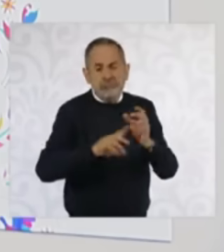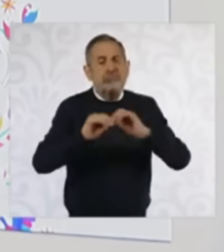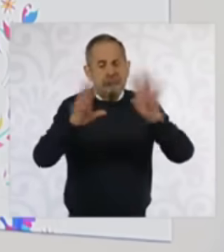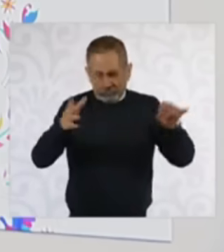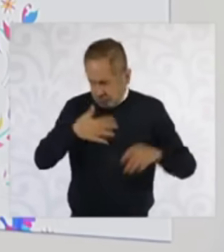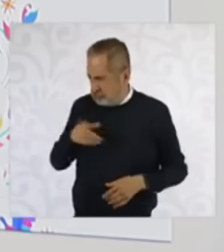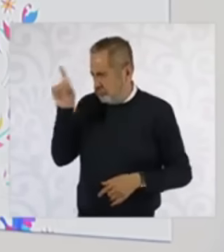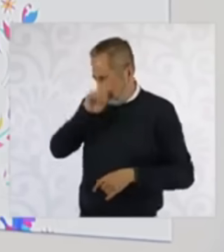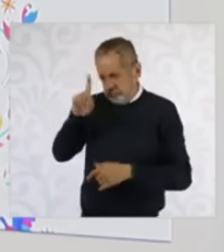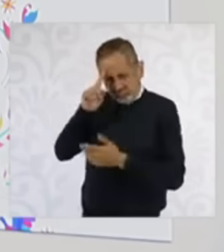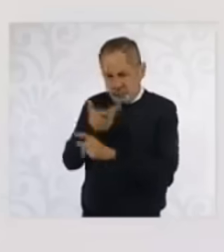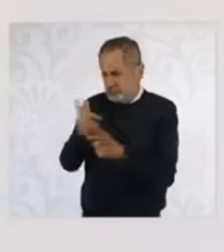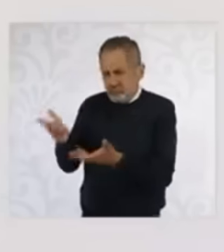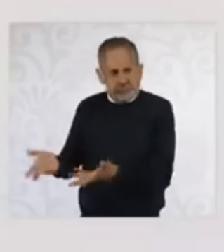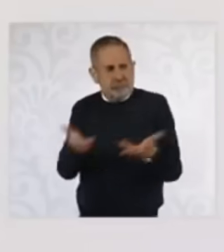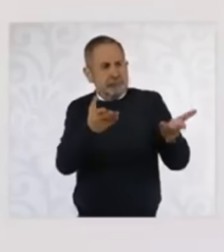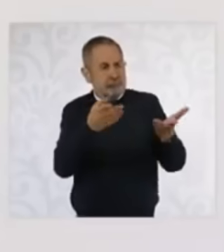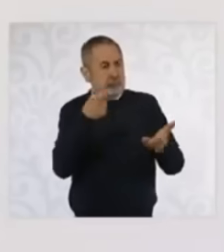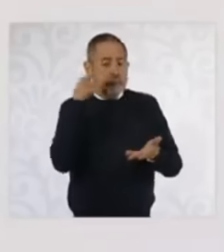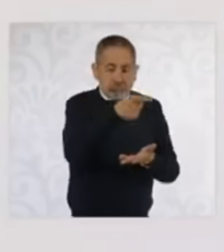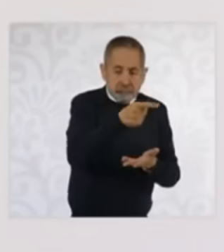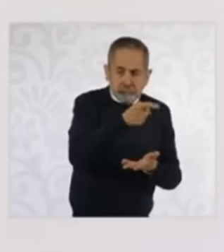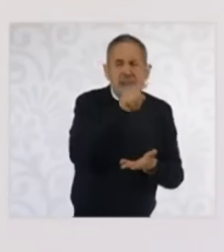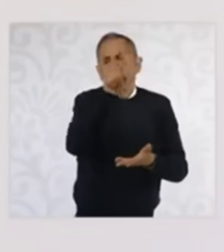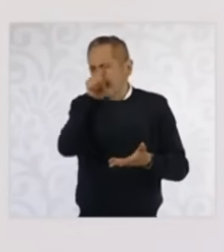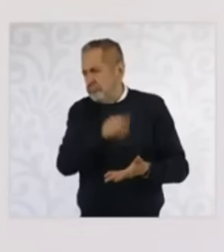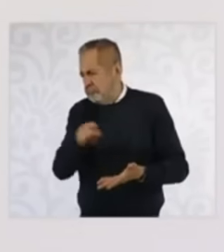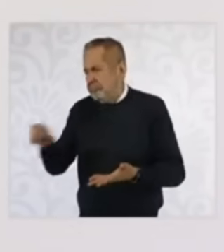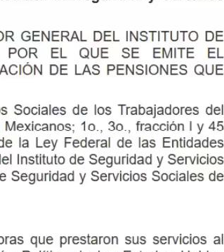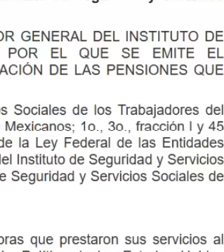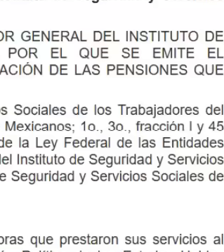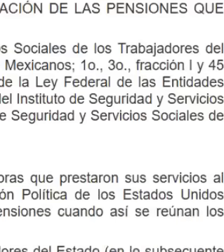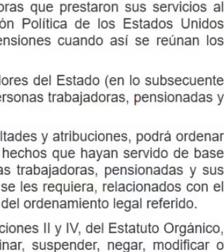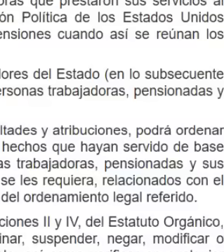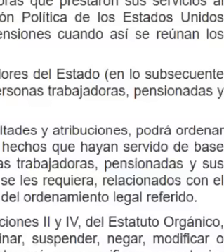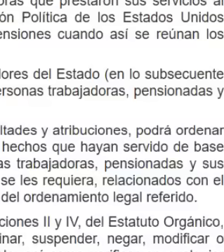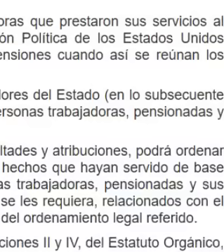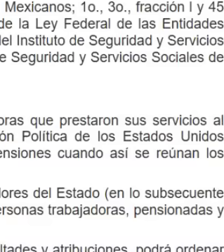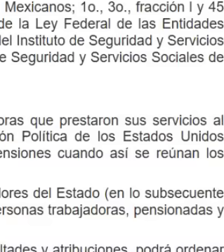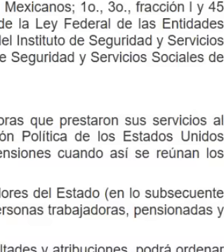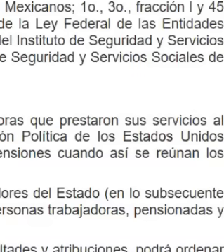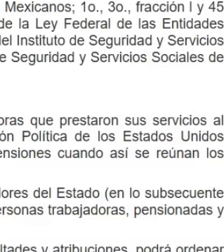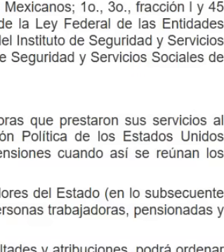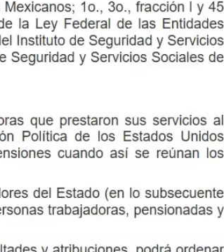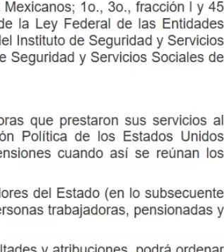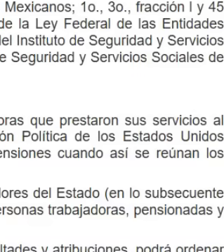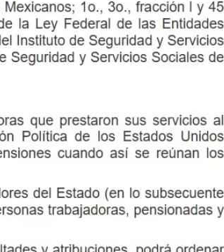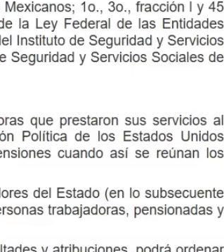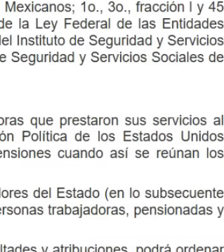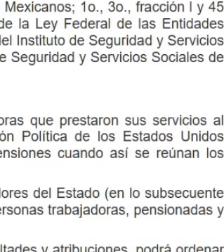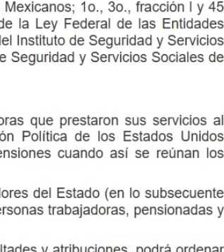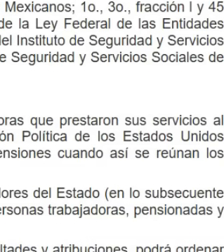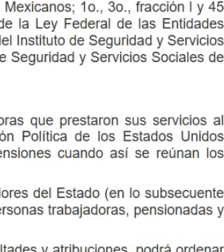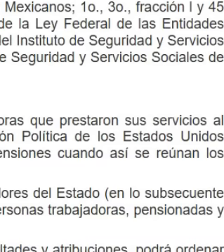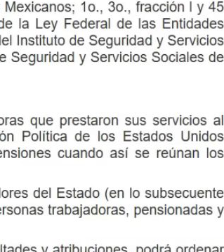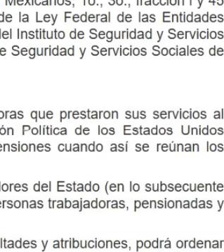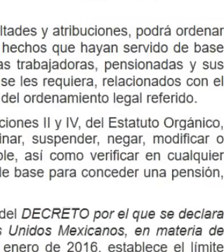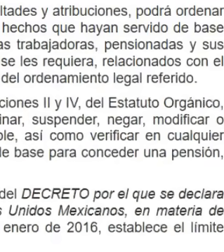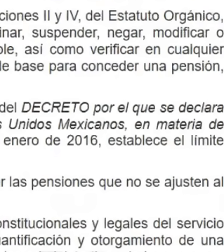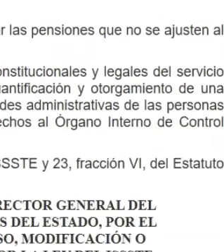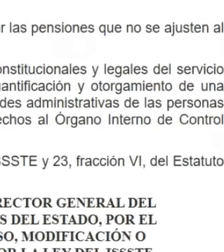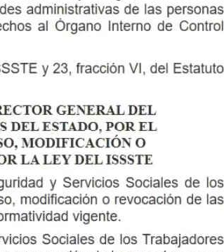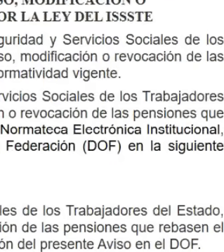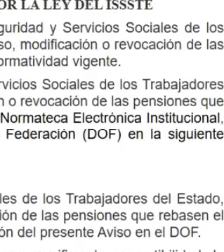recomiendo ir a cualquier lugar del país y en particular a Tijuana No hombre banda Esto está que